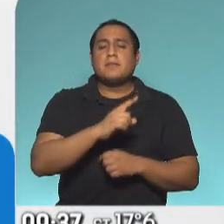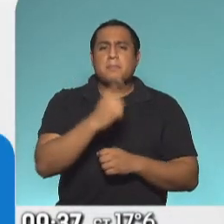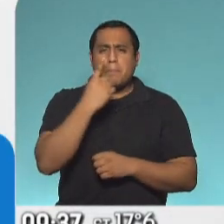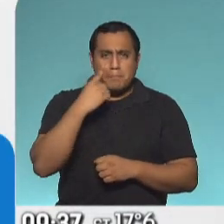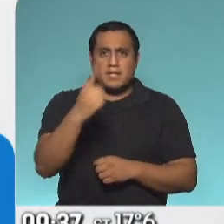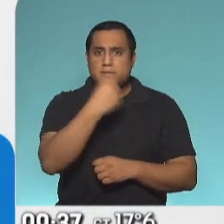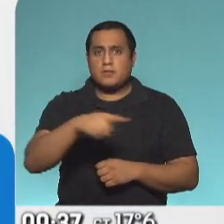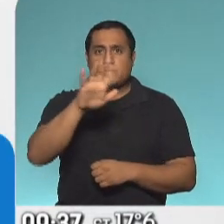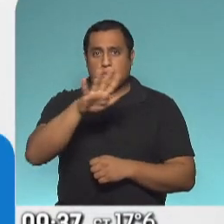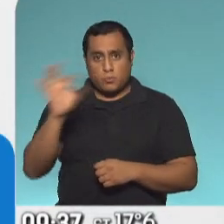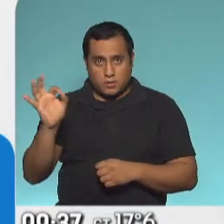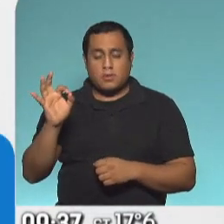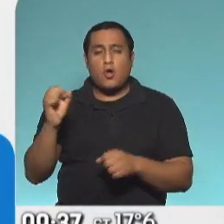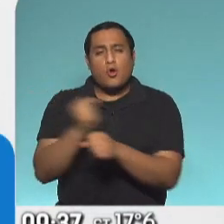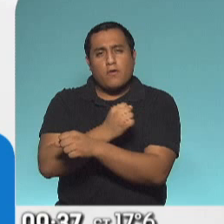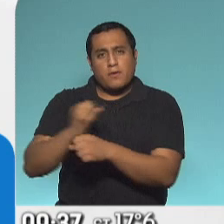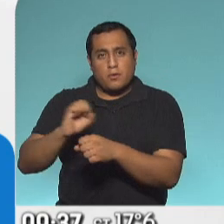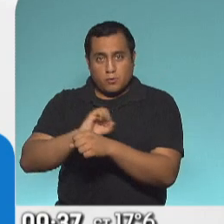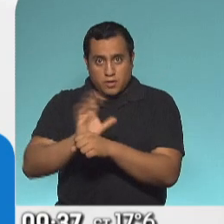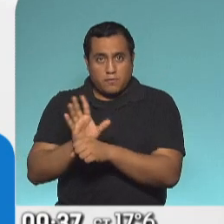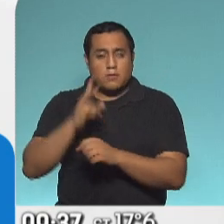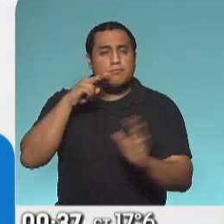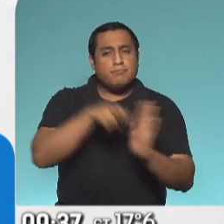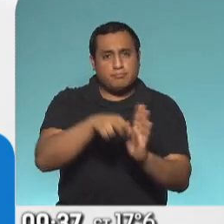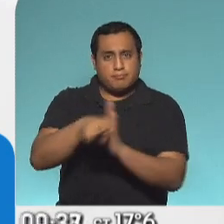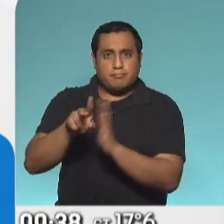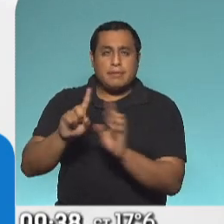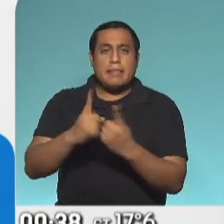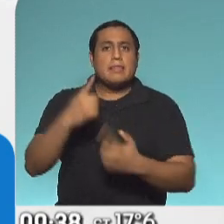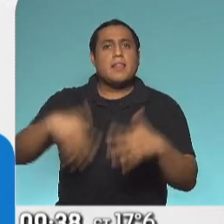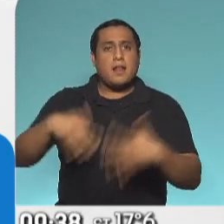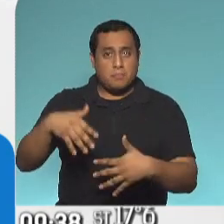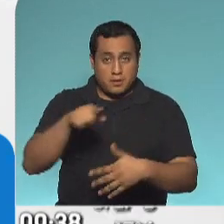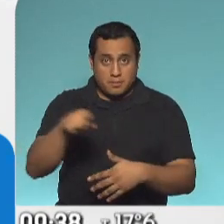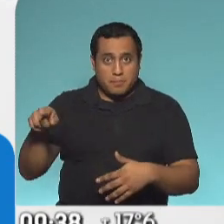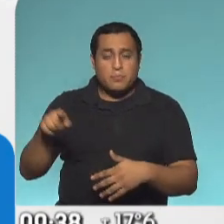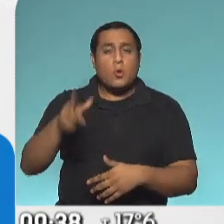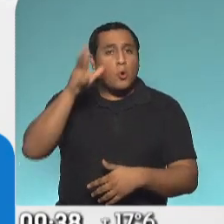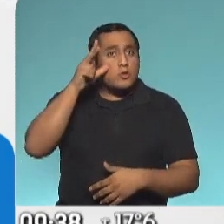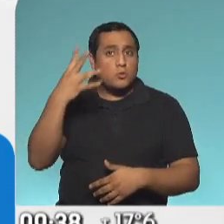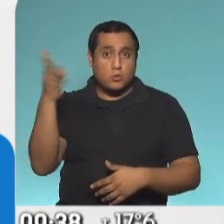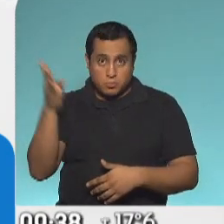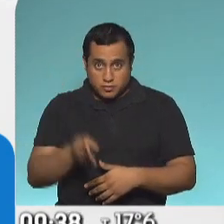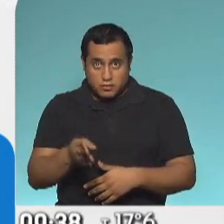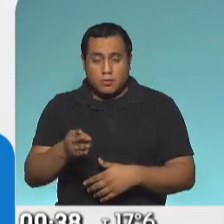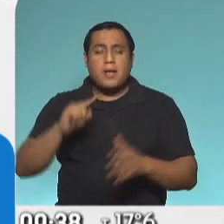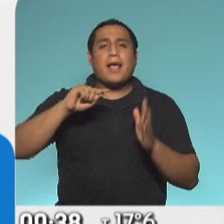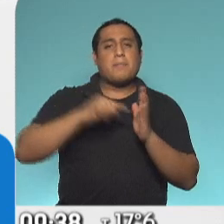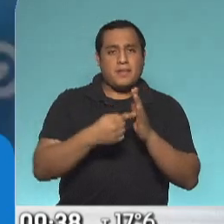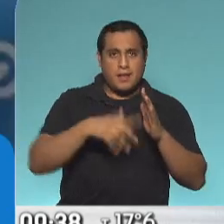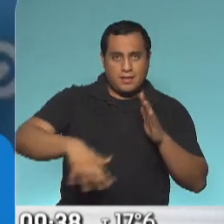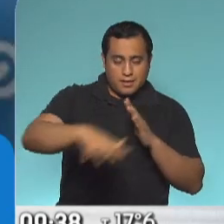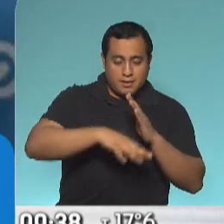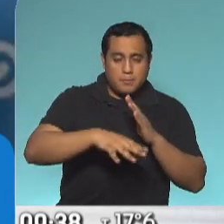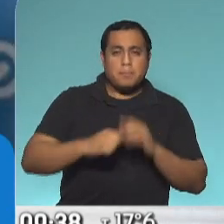150 casos confirmados internados en terapia intensiva 84% de ellos en ciudad autónoma de buenos aires